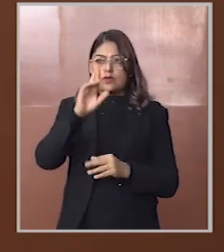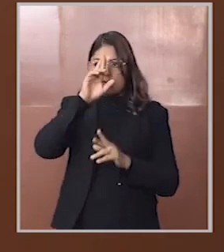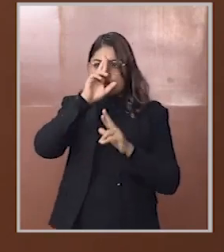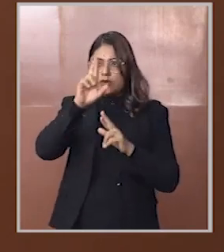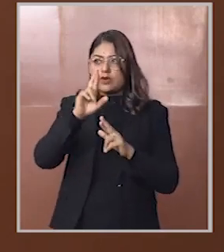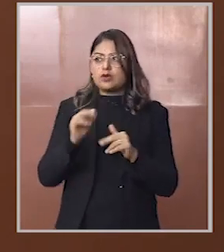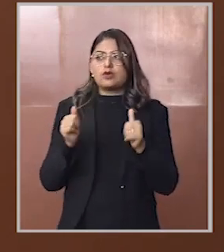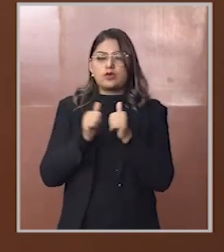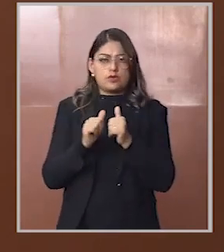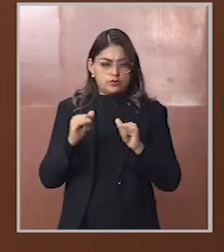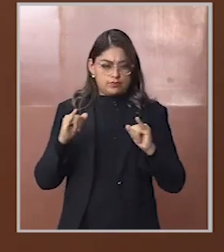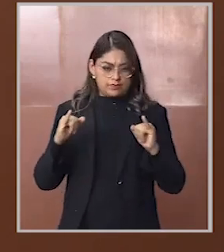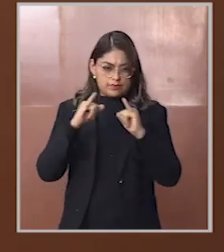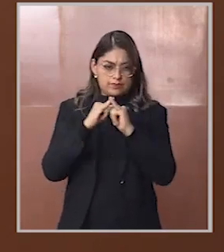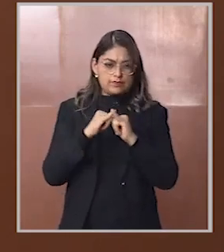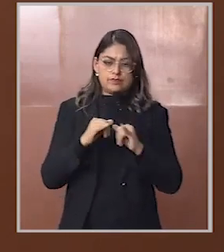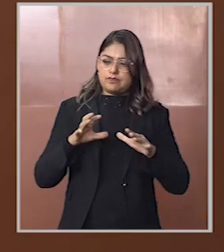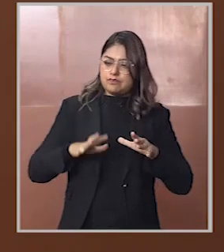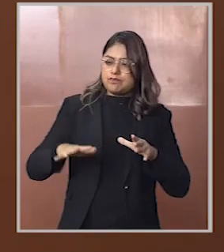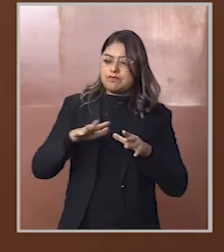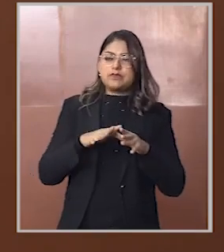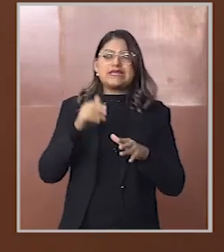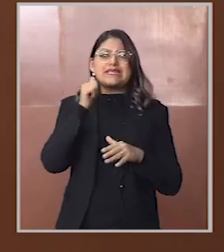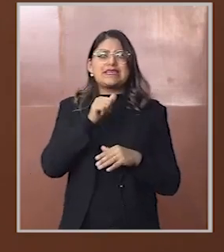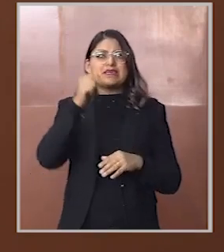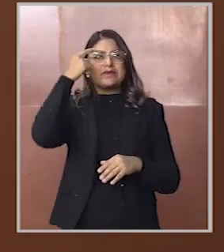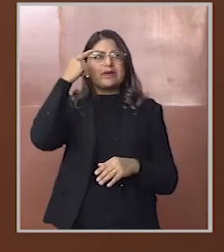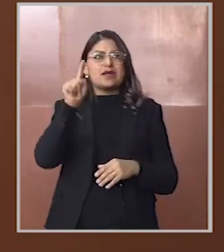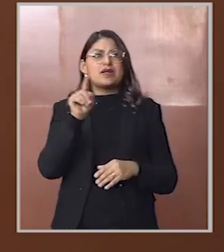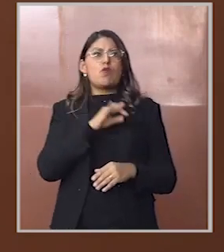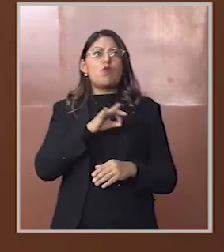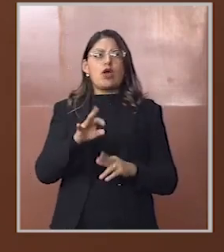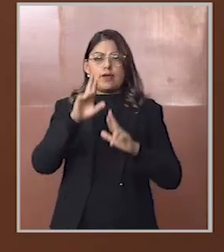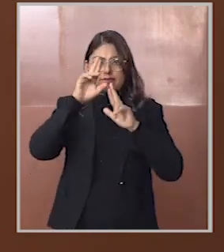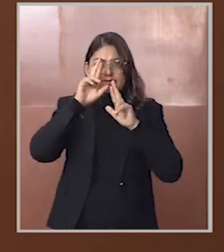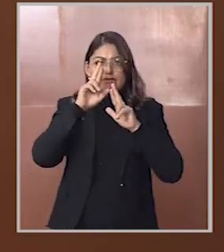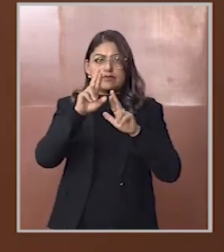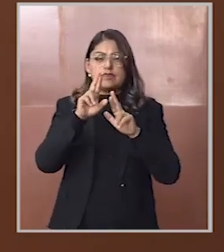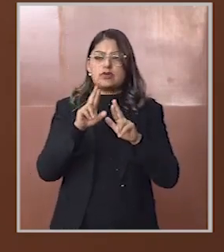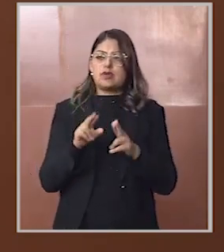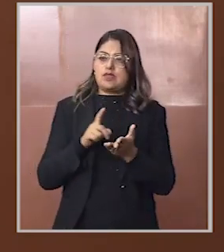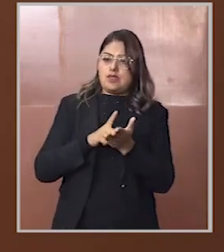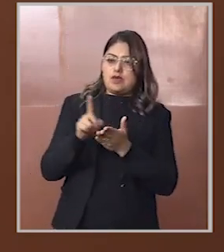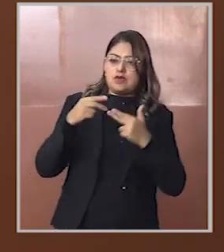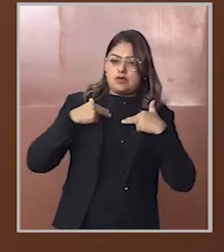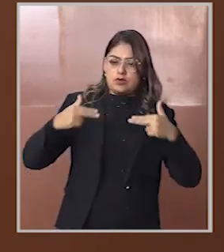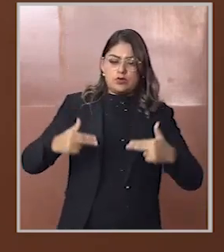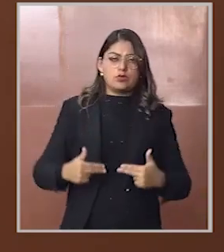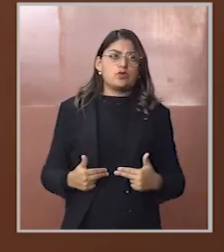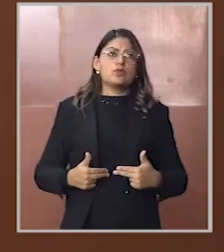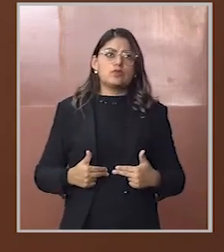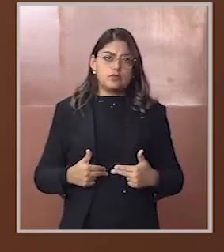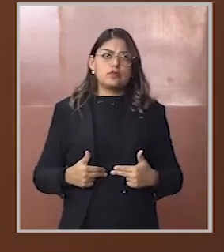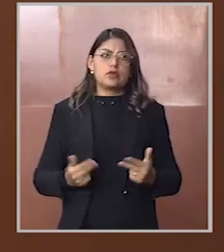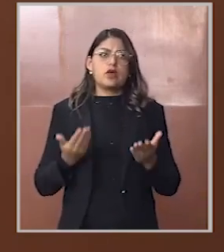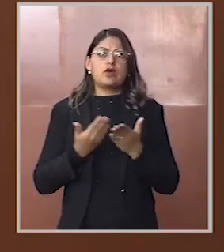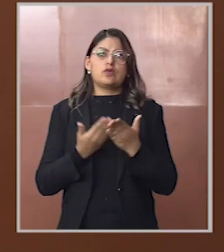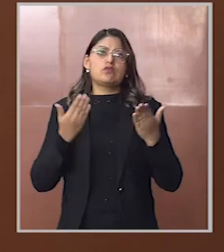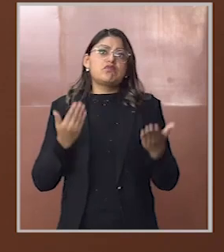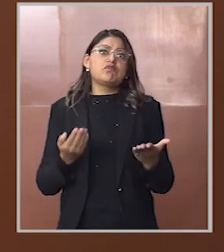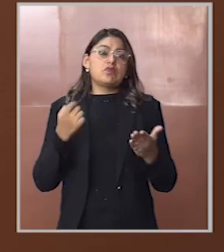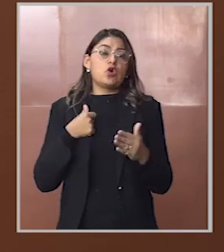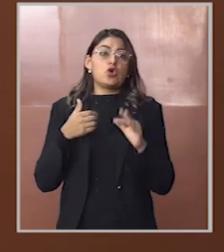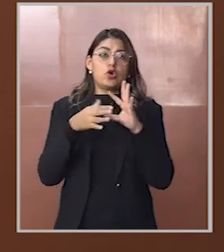y respetadas por las instituciones públicas siempre y cuando se ejerzan desde luego respetando los derechos humanos